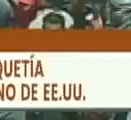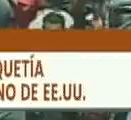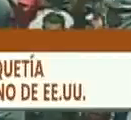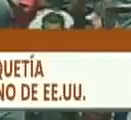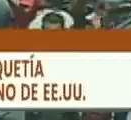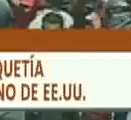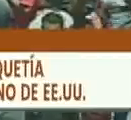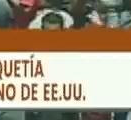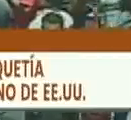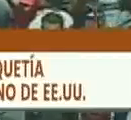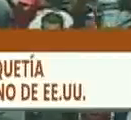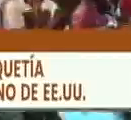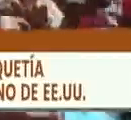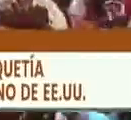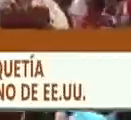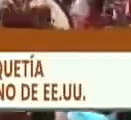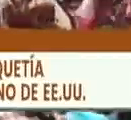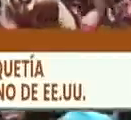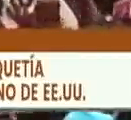¡Que viva la patria!